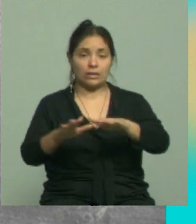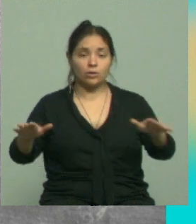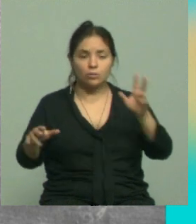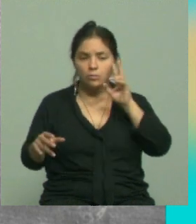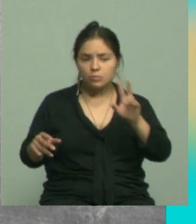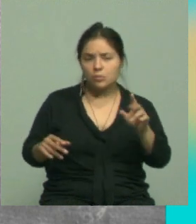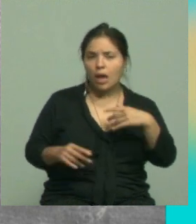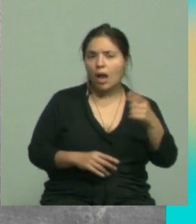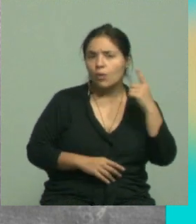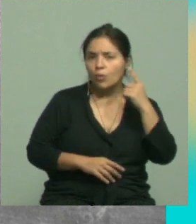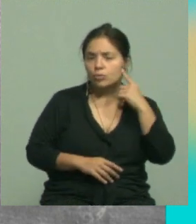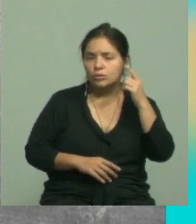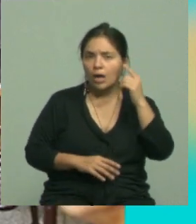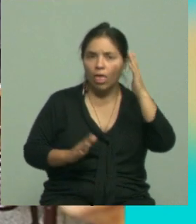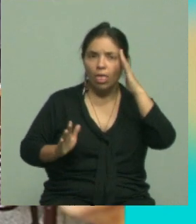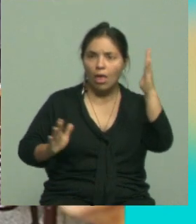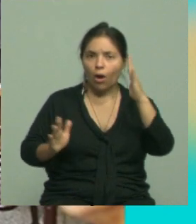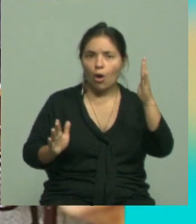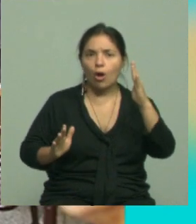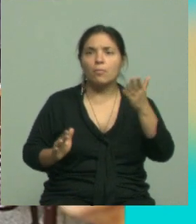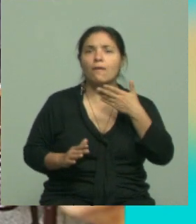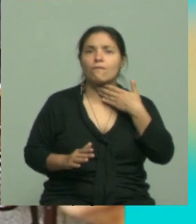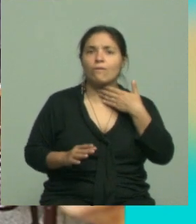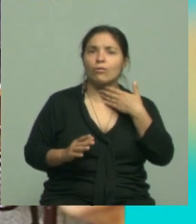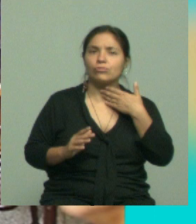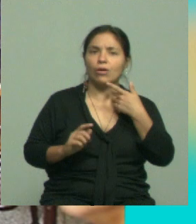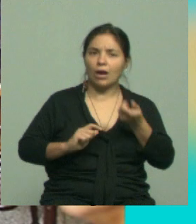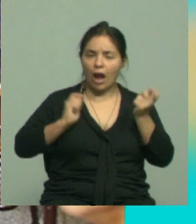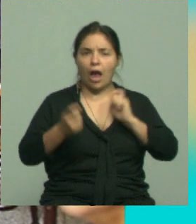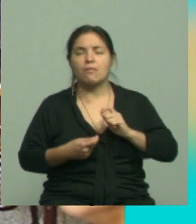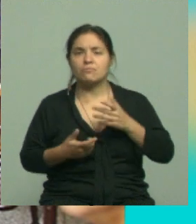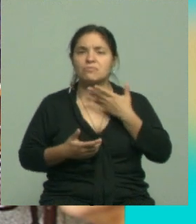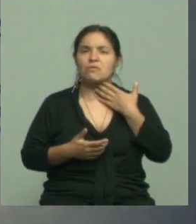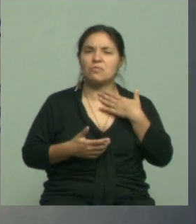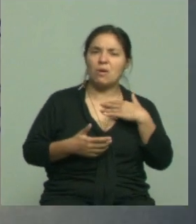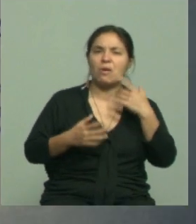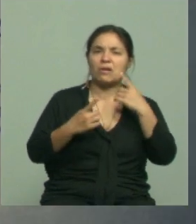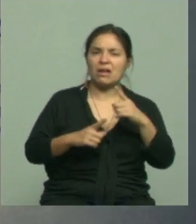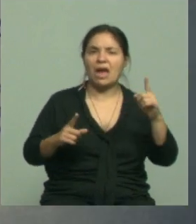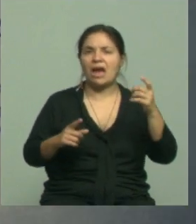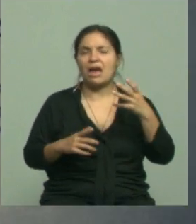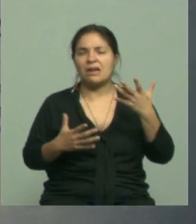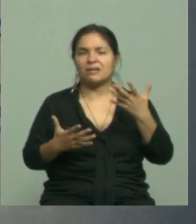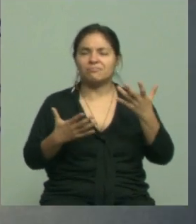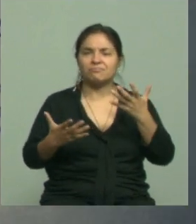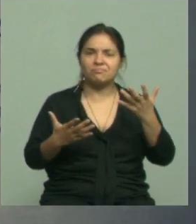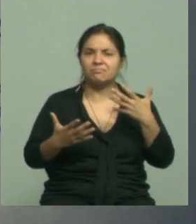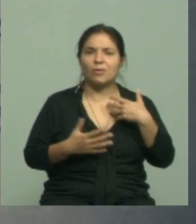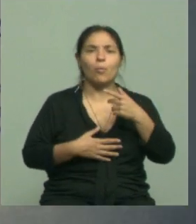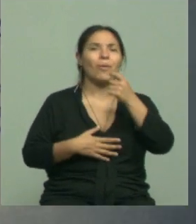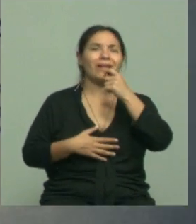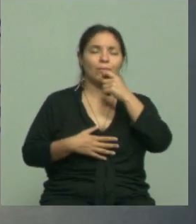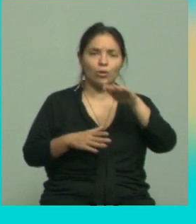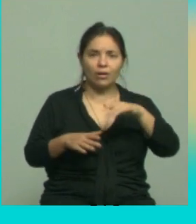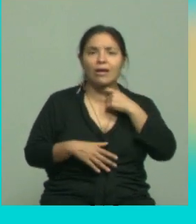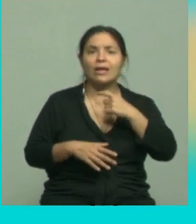un cambio de voz, de repente esa voz se volvió soplada, ronca, porque el niño quiere empezar a hablar y no